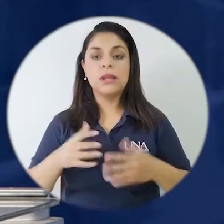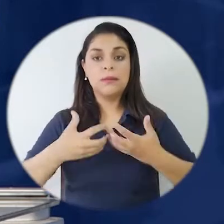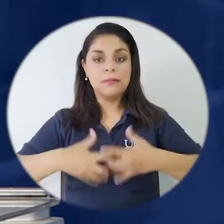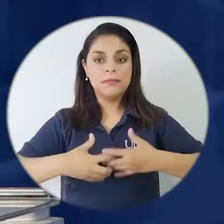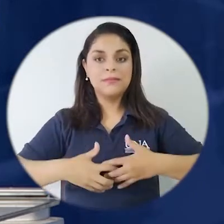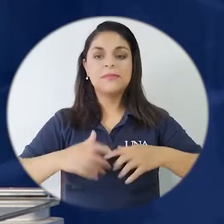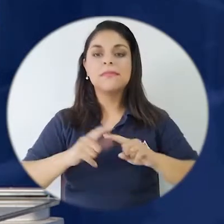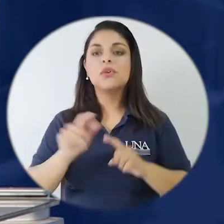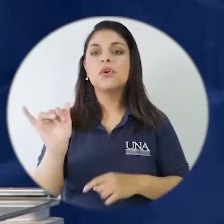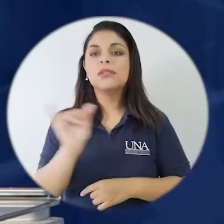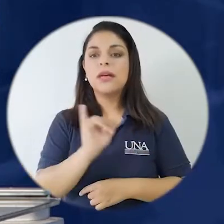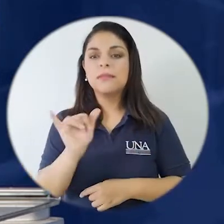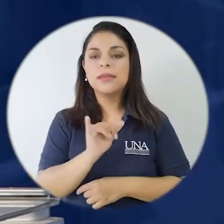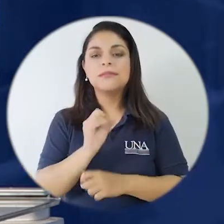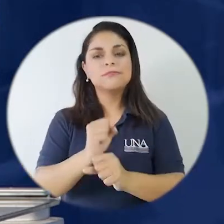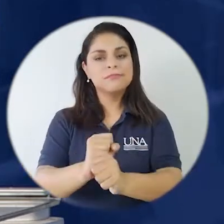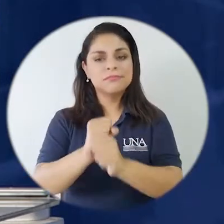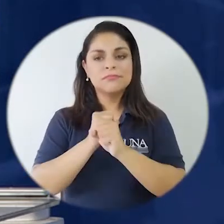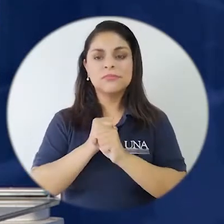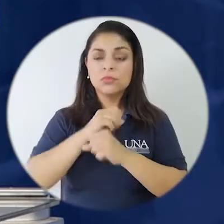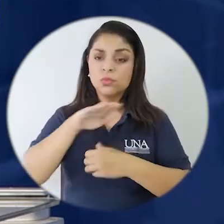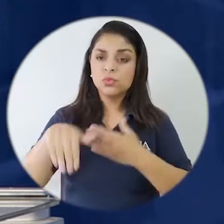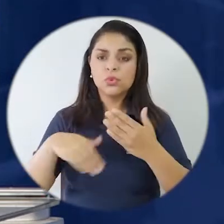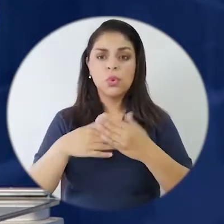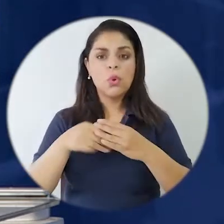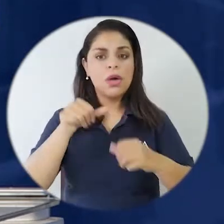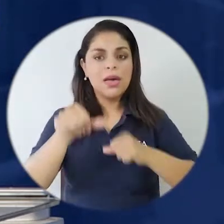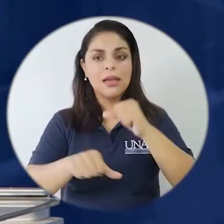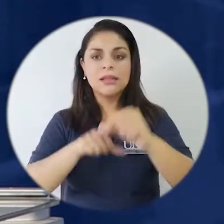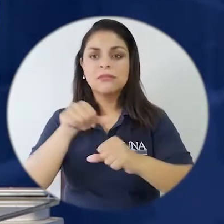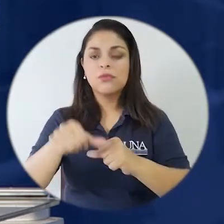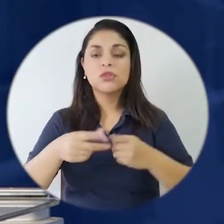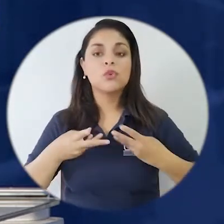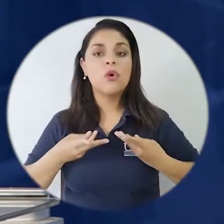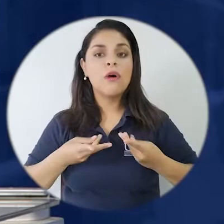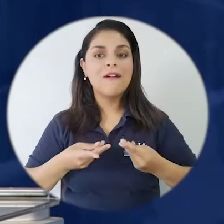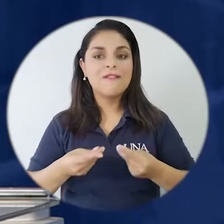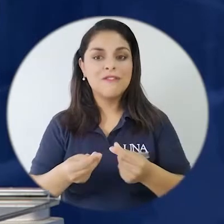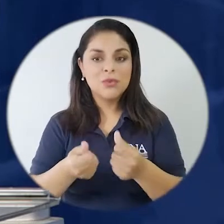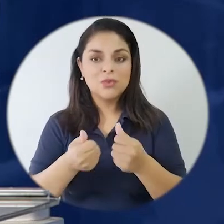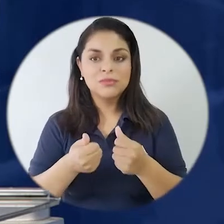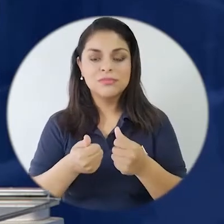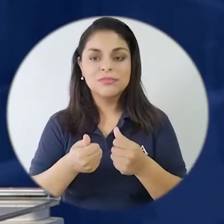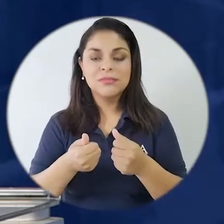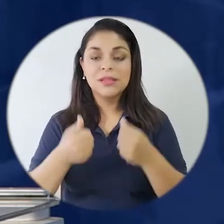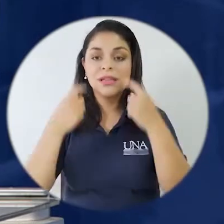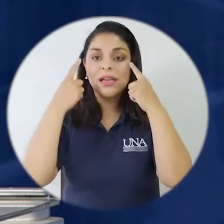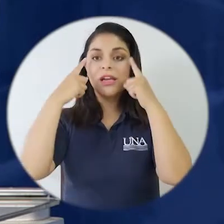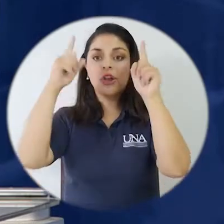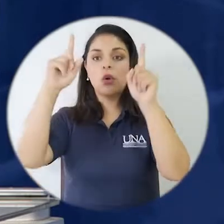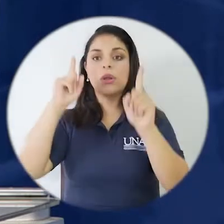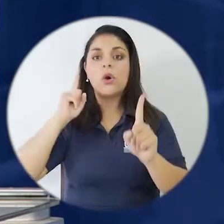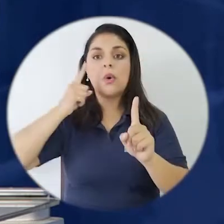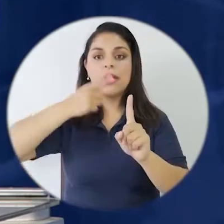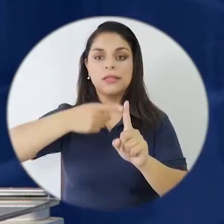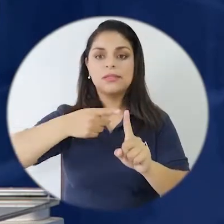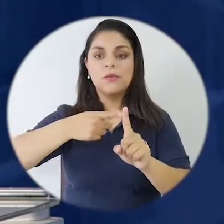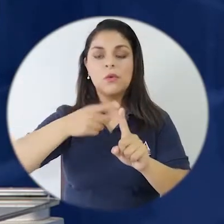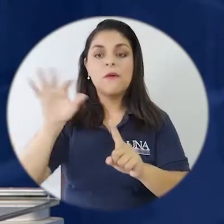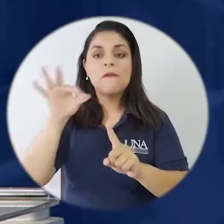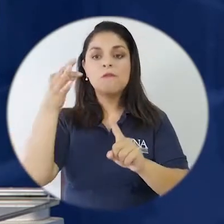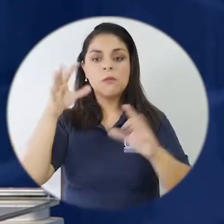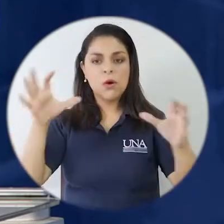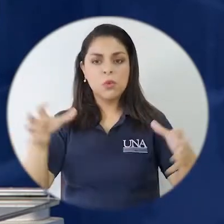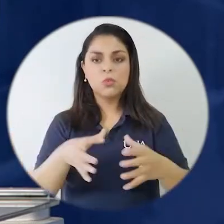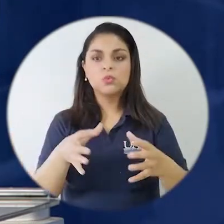pero también asegurarse, ¿verdad? Que todo el esfuerzo fluya de una manera tal que se logre el